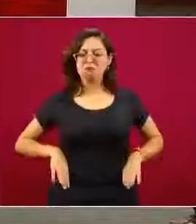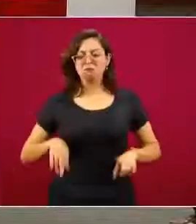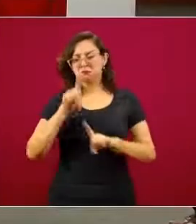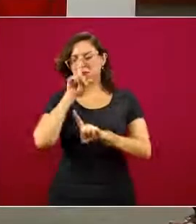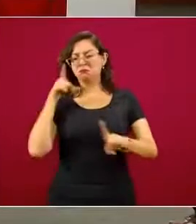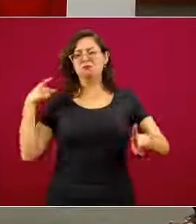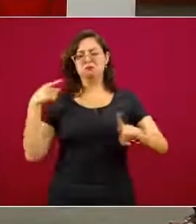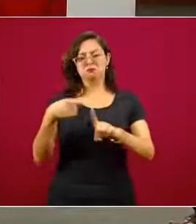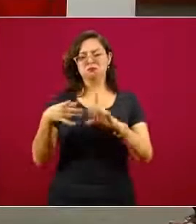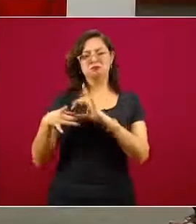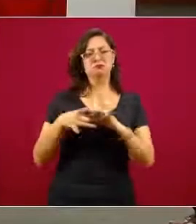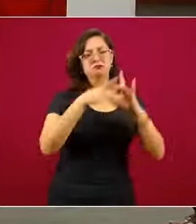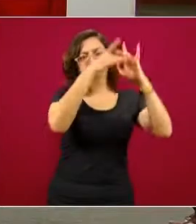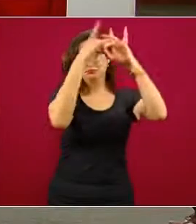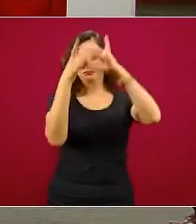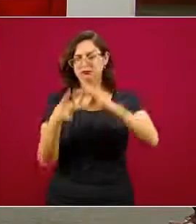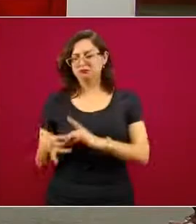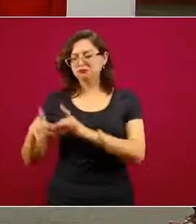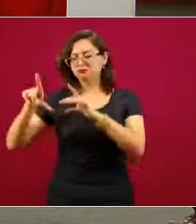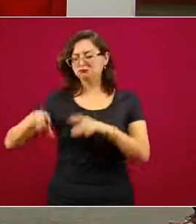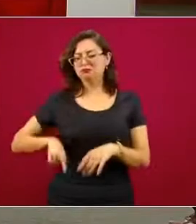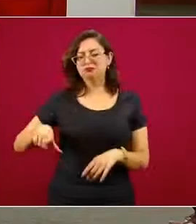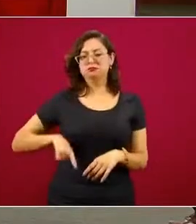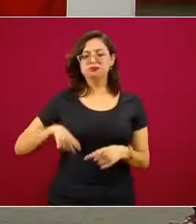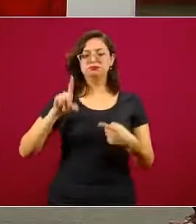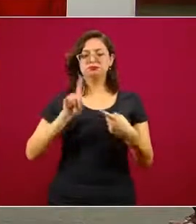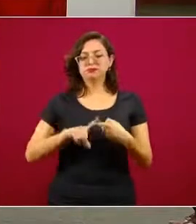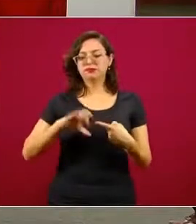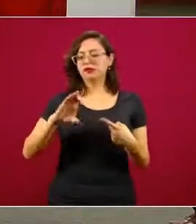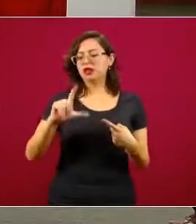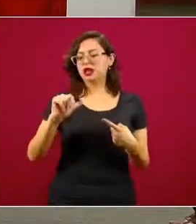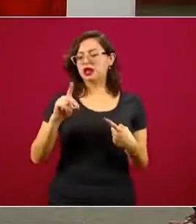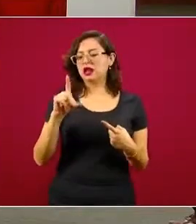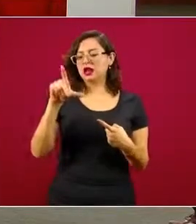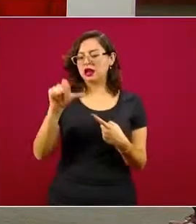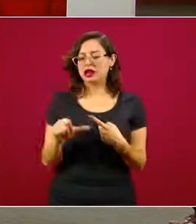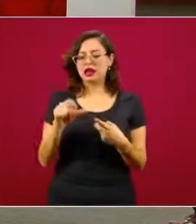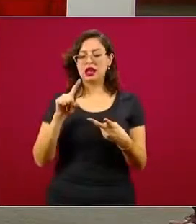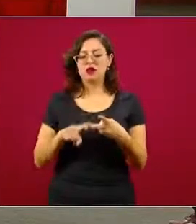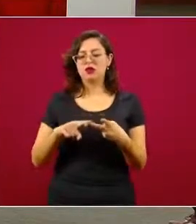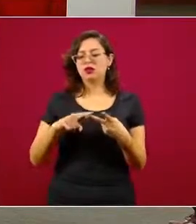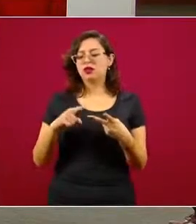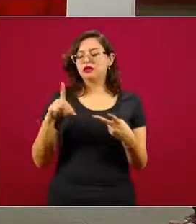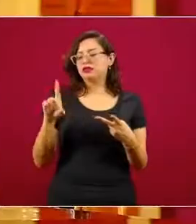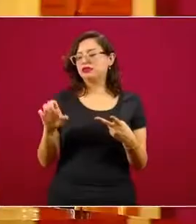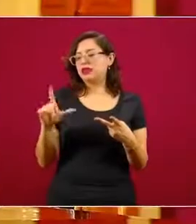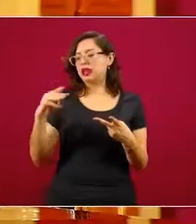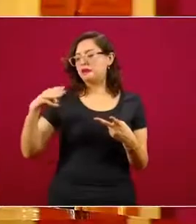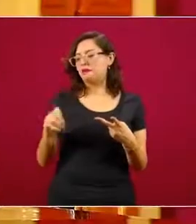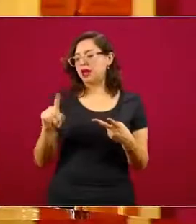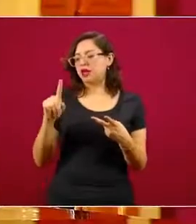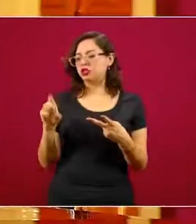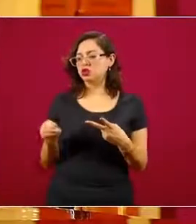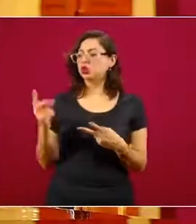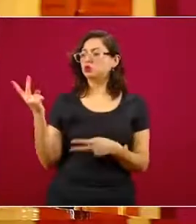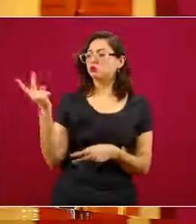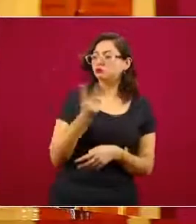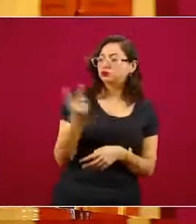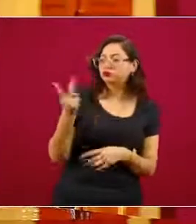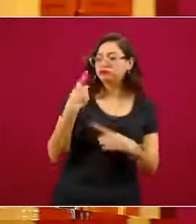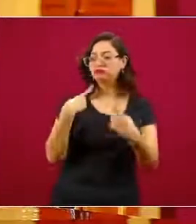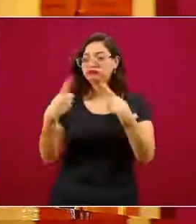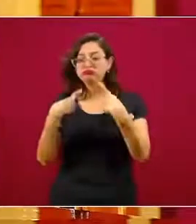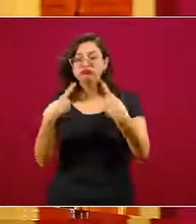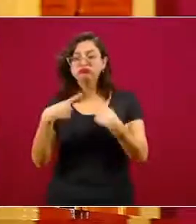de Estado. La doctora Claudia Sheinbaum en el caso de la Ciudad de México y el gobernador Alfredo del Mazo, que se pueden poner de acuerdo